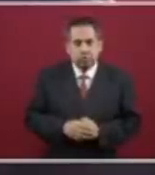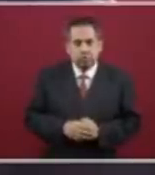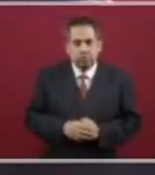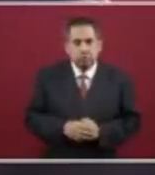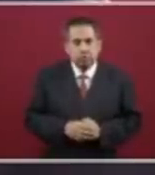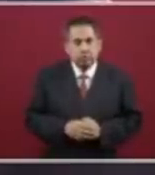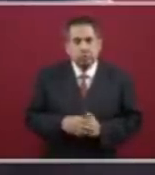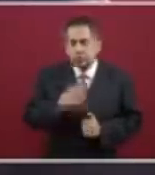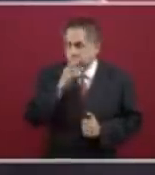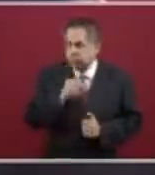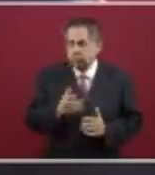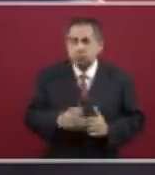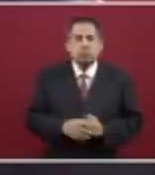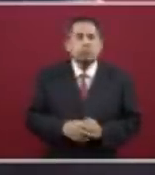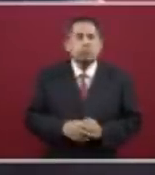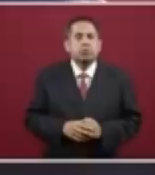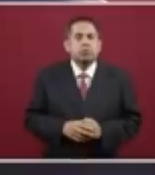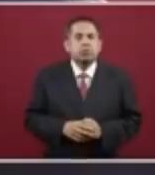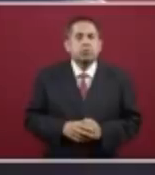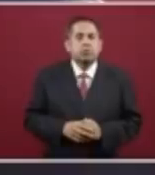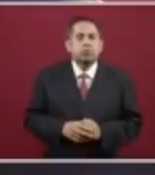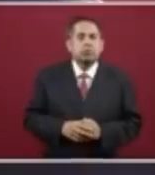podemos